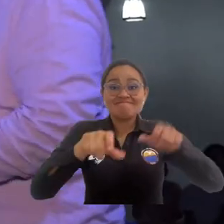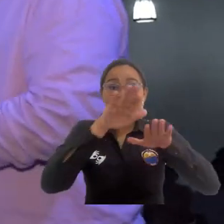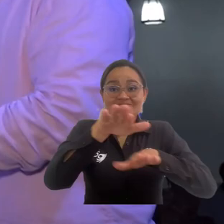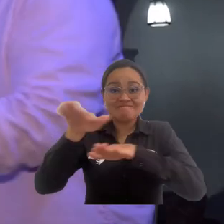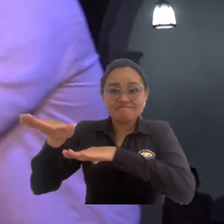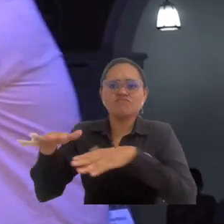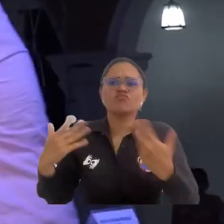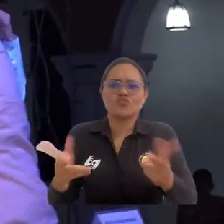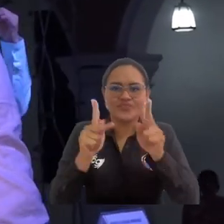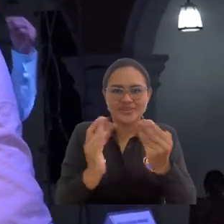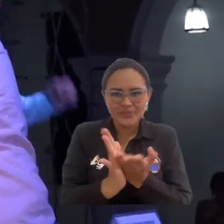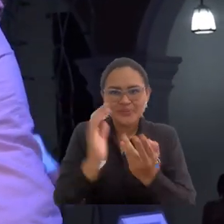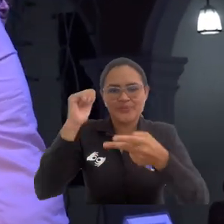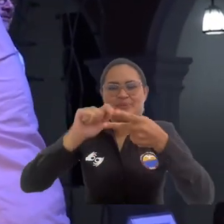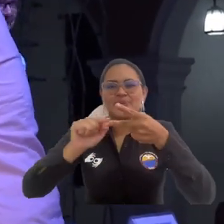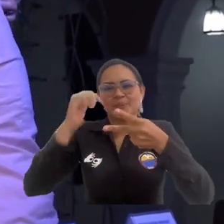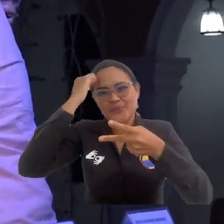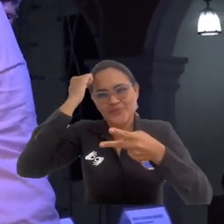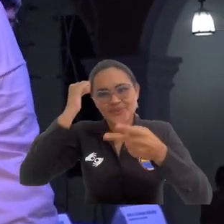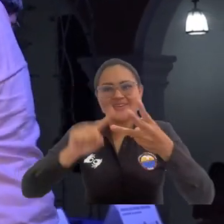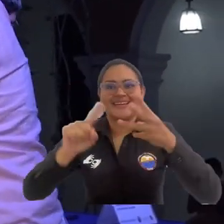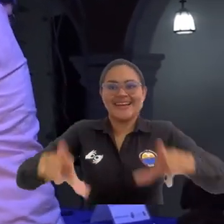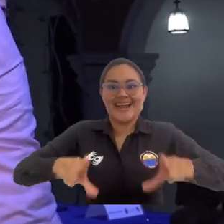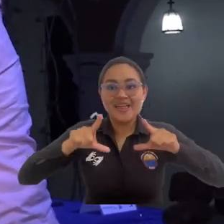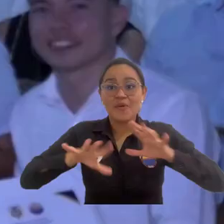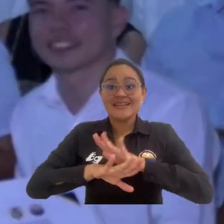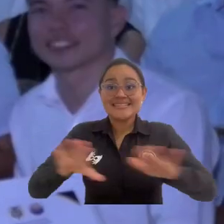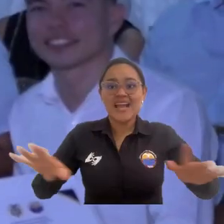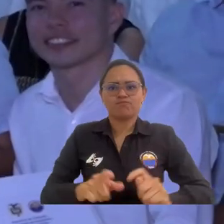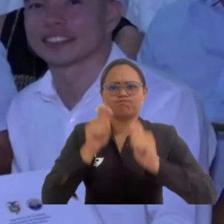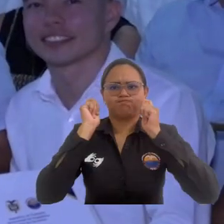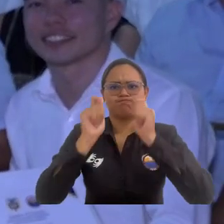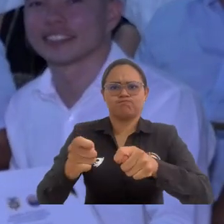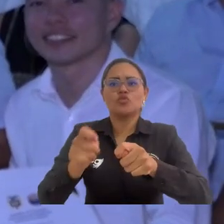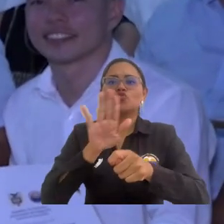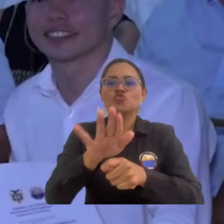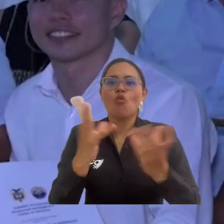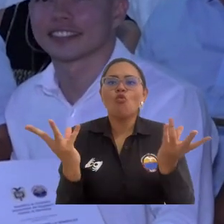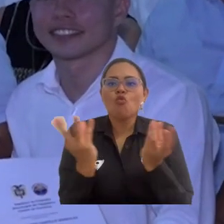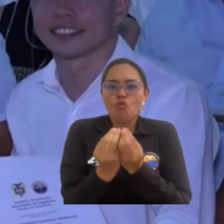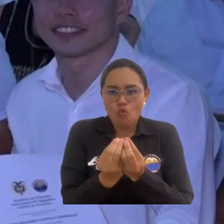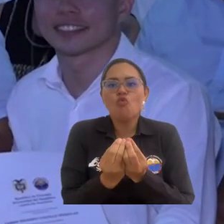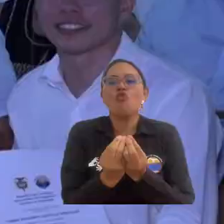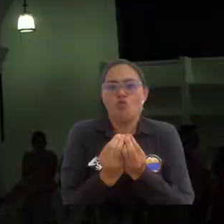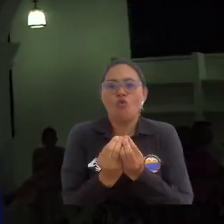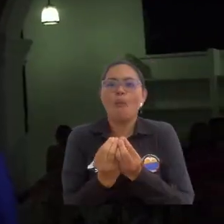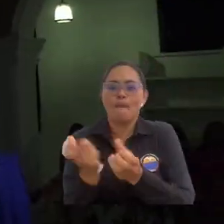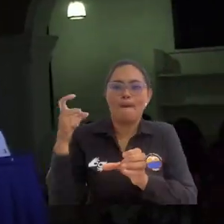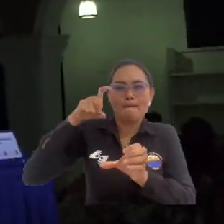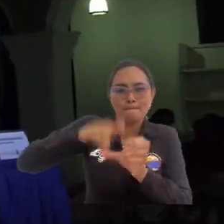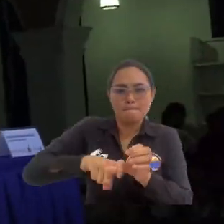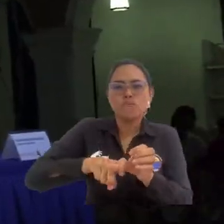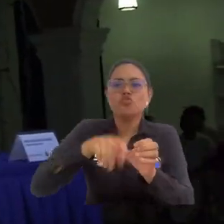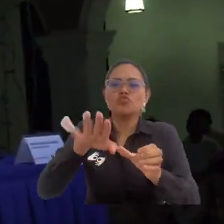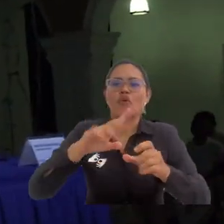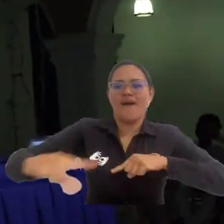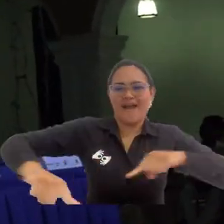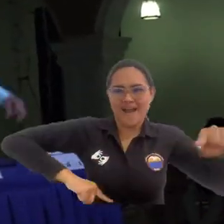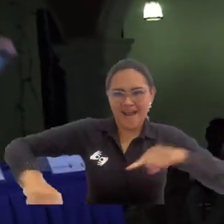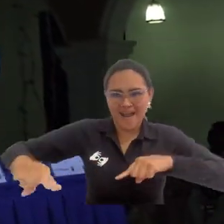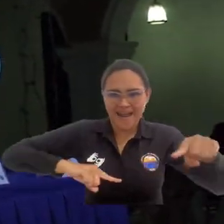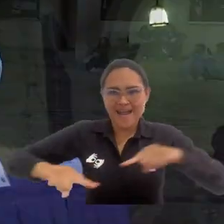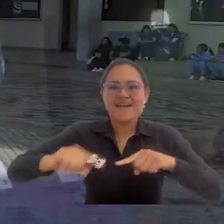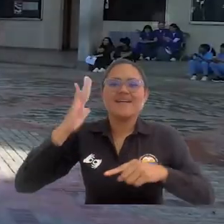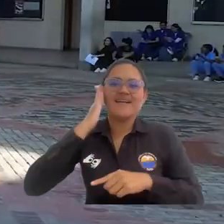148 representantes electos entre estudiantes, docentes y graduados recibieron la credencial como nuevos miembros de los órganos de gobierno y